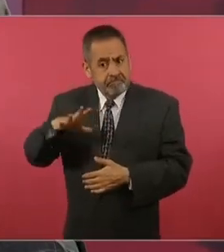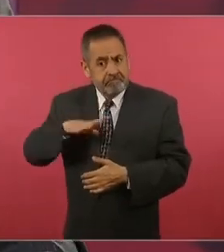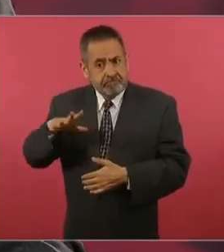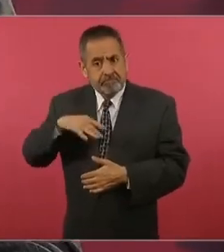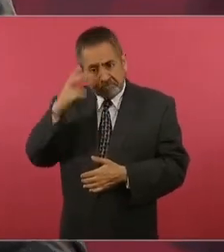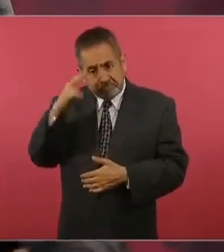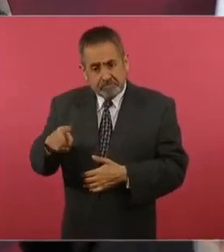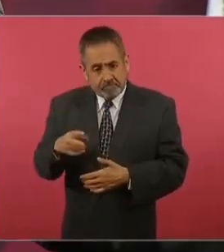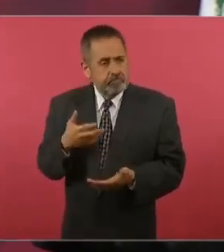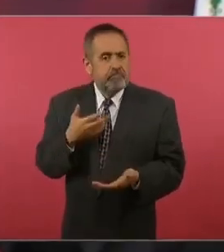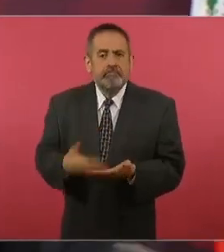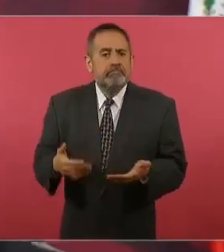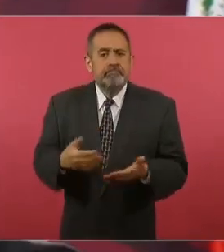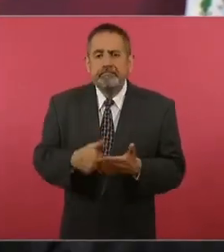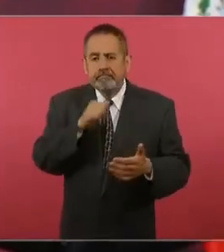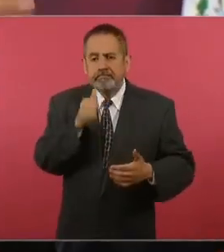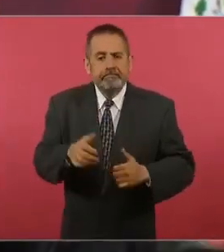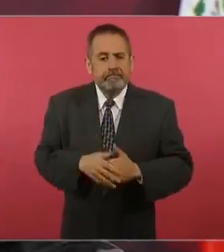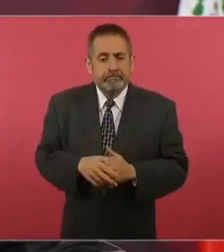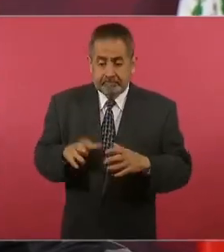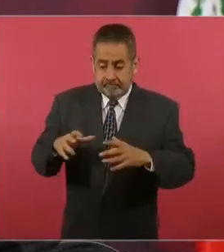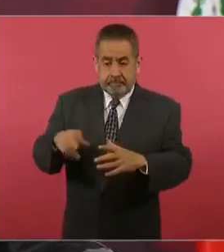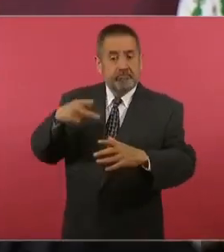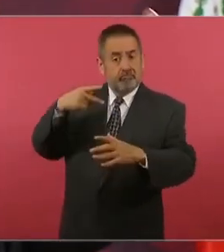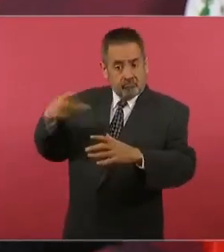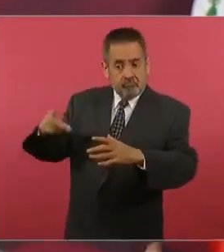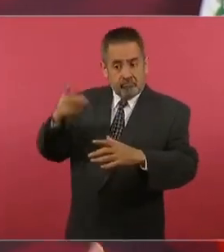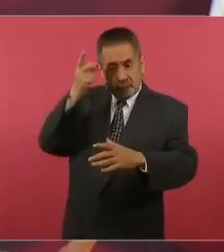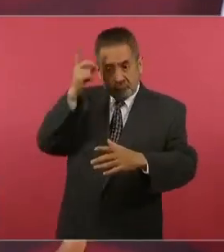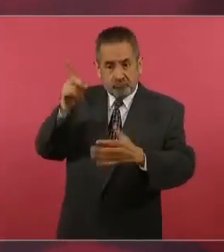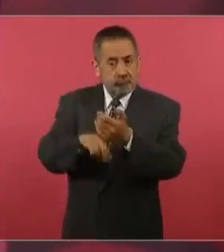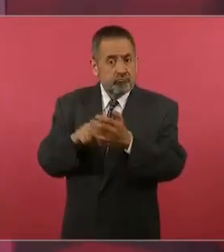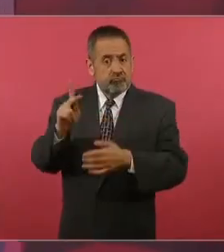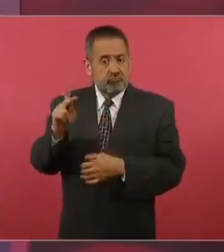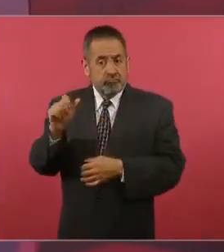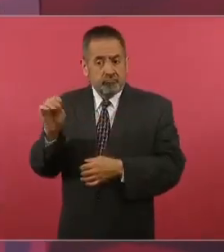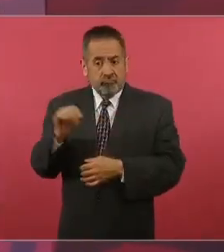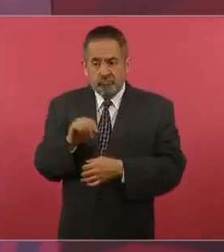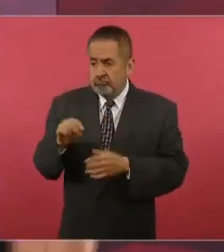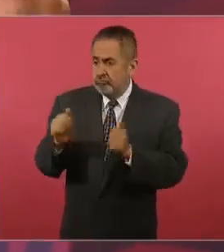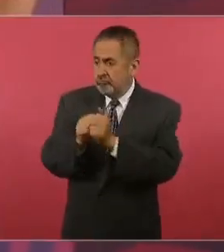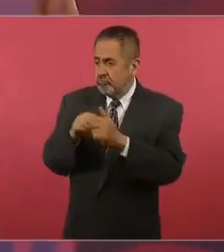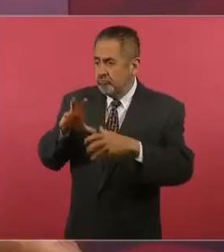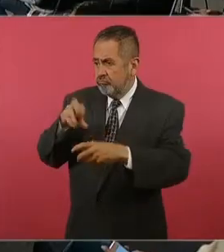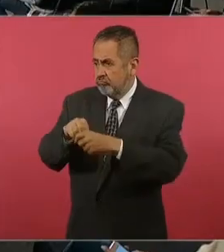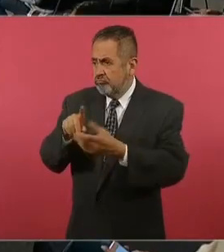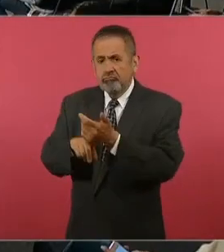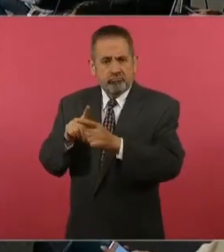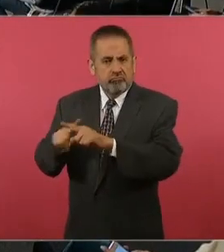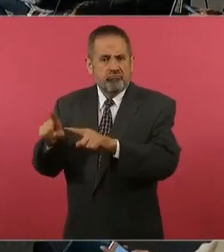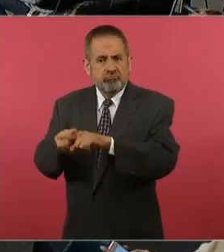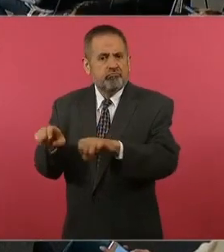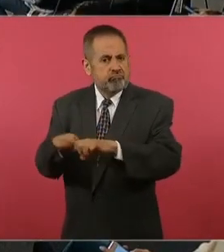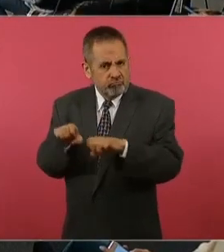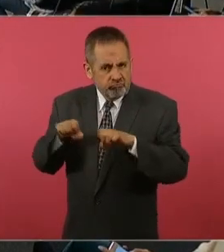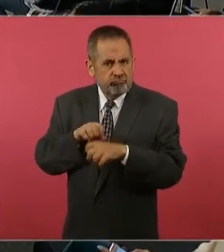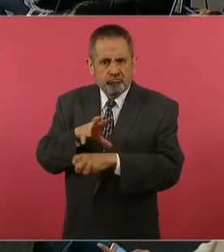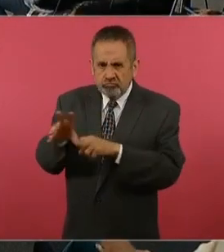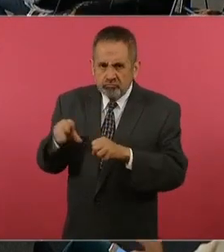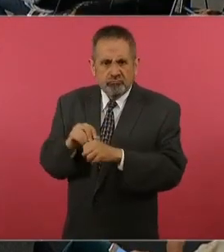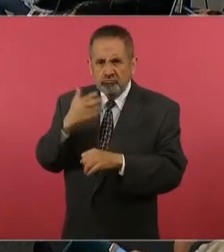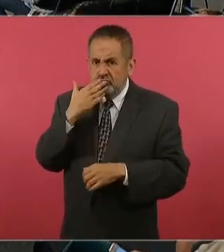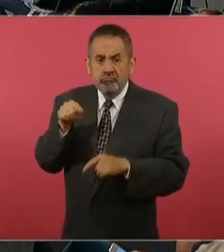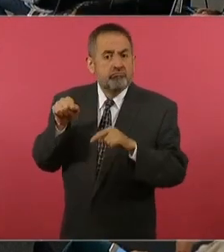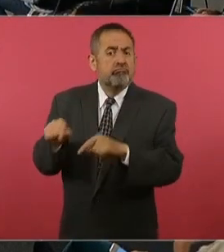Estos trabajadores pertenecían a Pemex, se hacía todo por administración y habían equipos de perforación